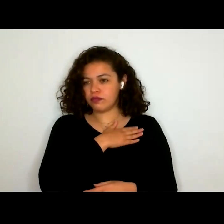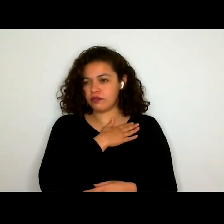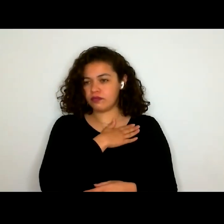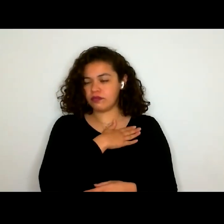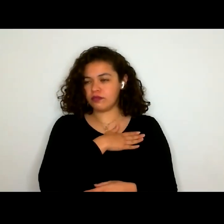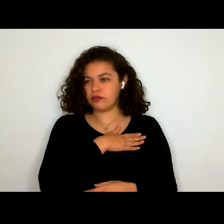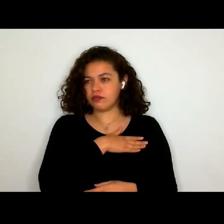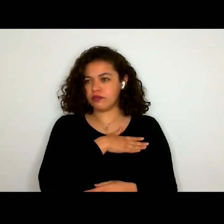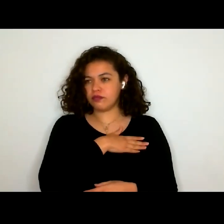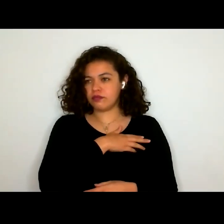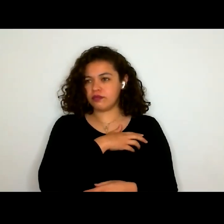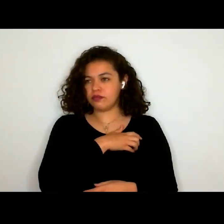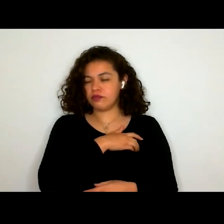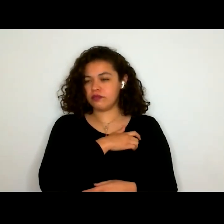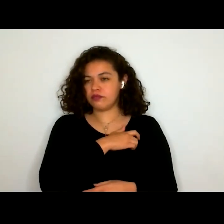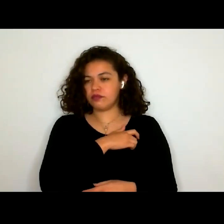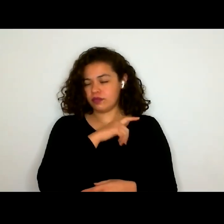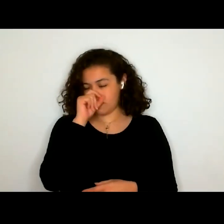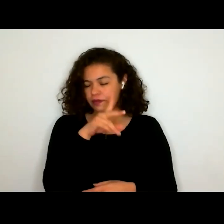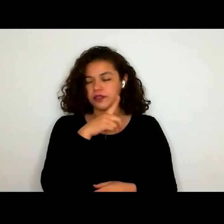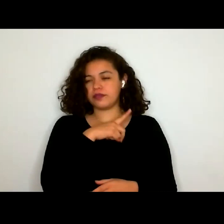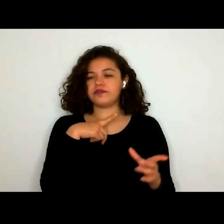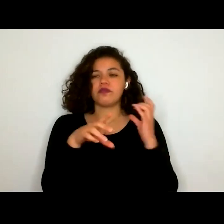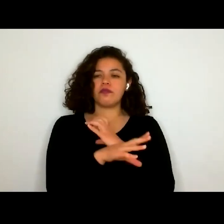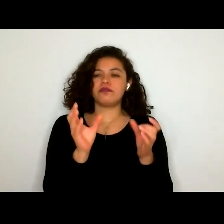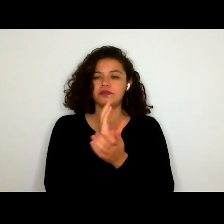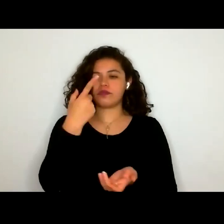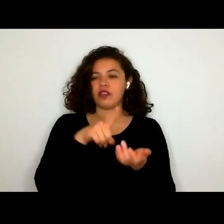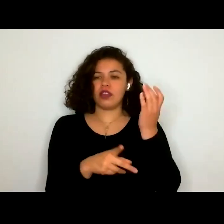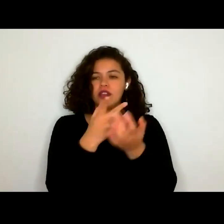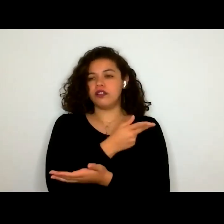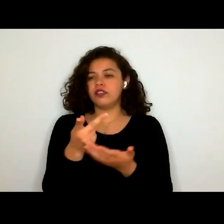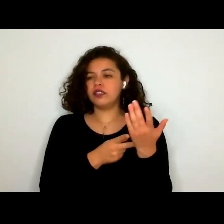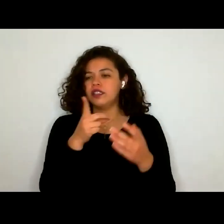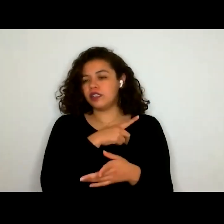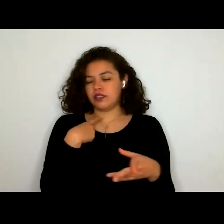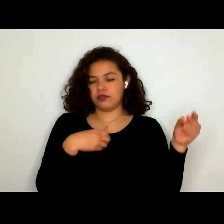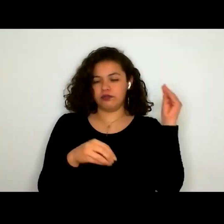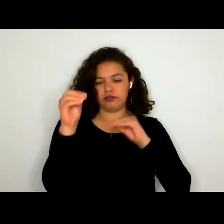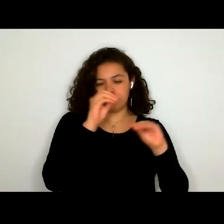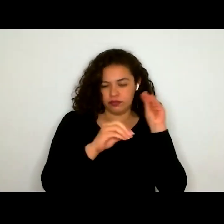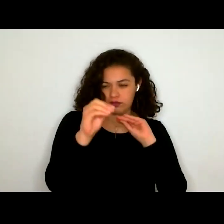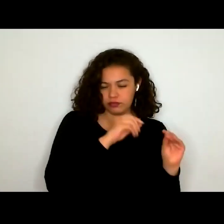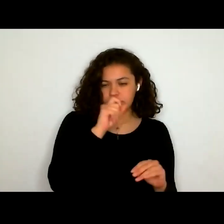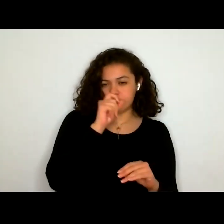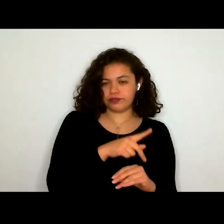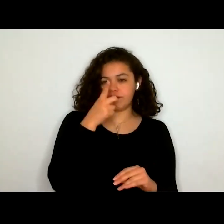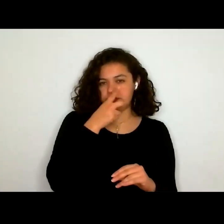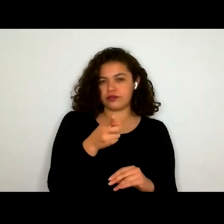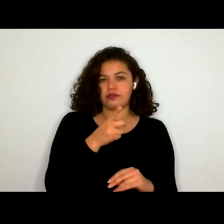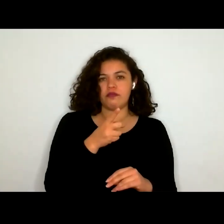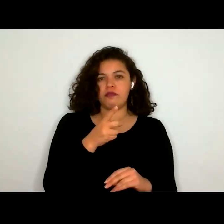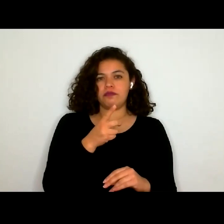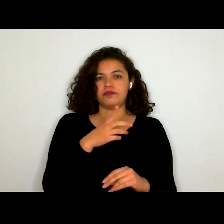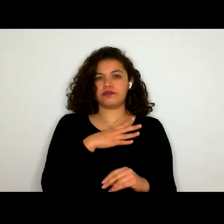También se mencionaron los elementos que debe tener el programa y se hizo énfasis en que se tiene que tener la